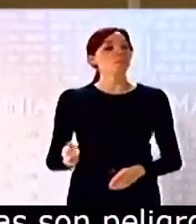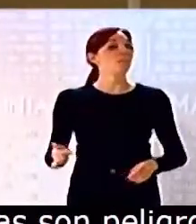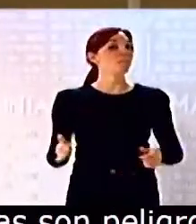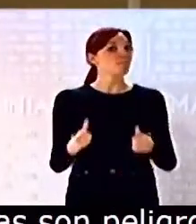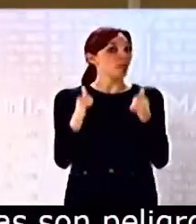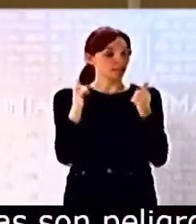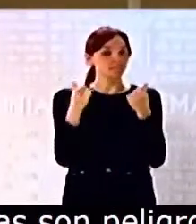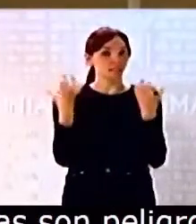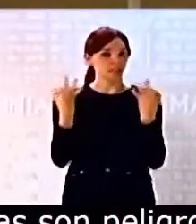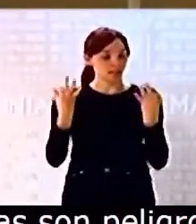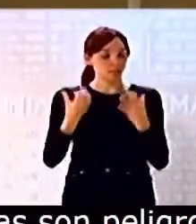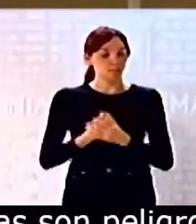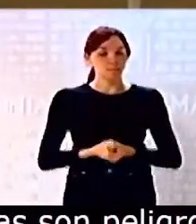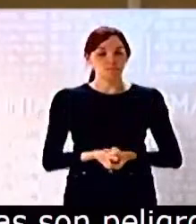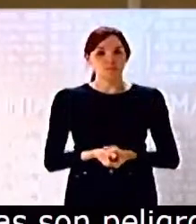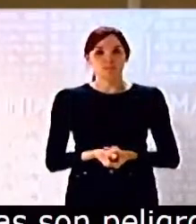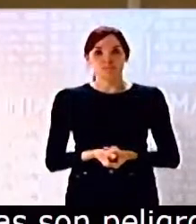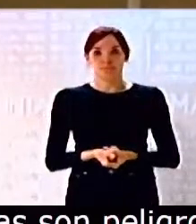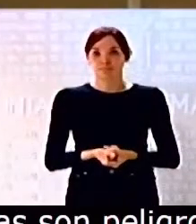las precauciones.